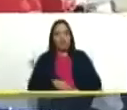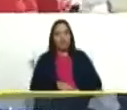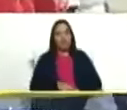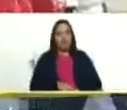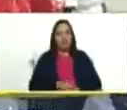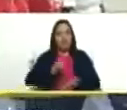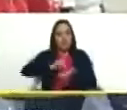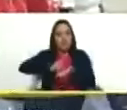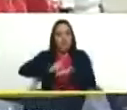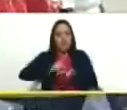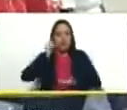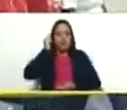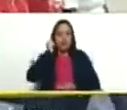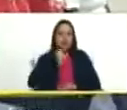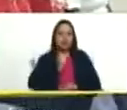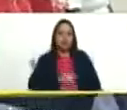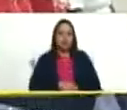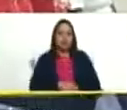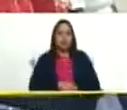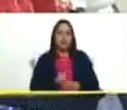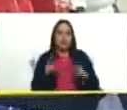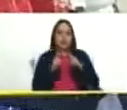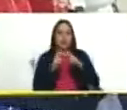tierras del gran cacique Catia.